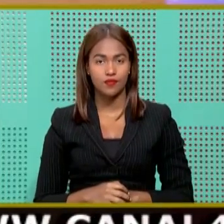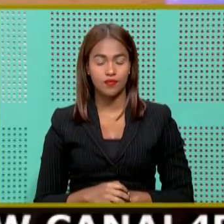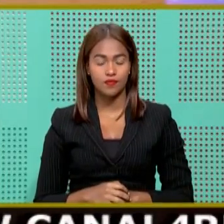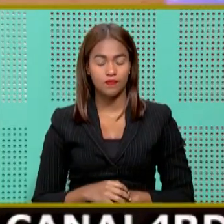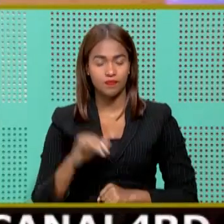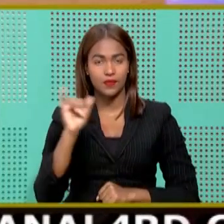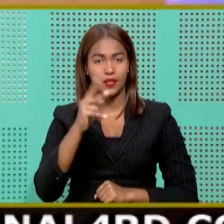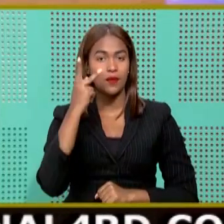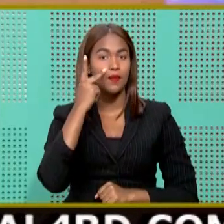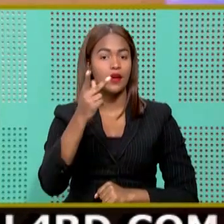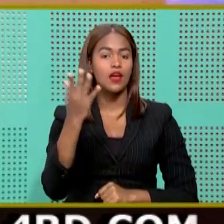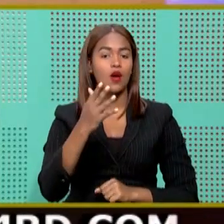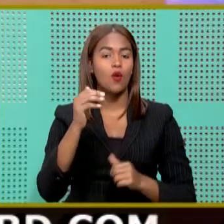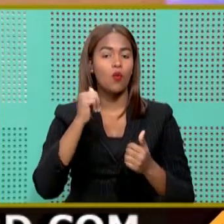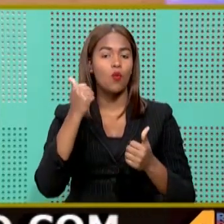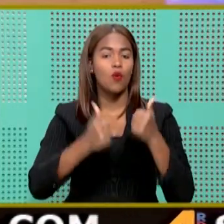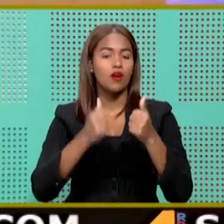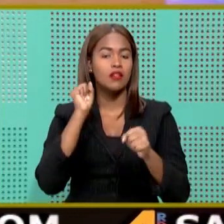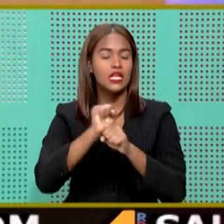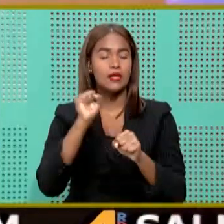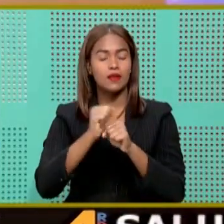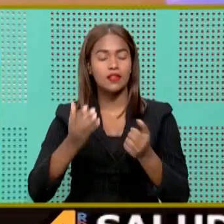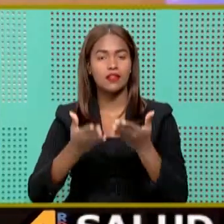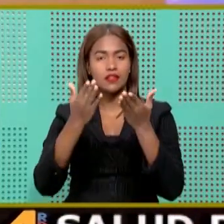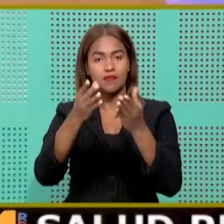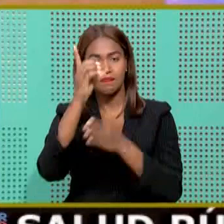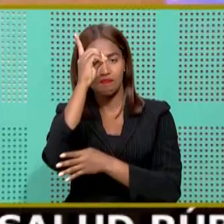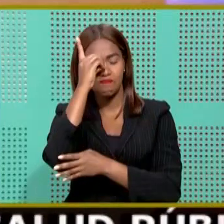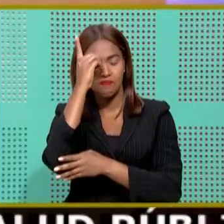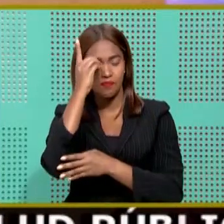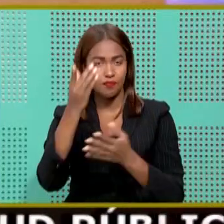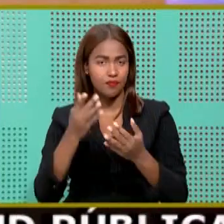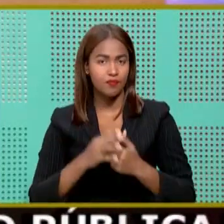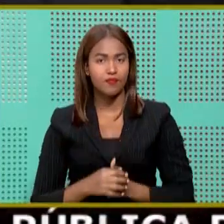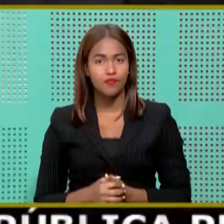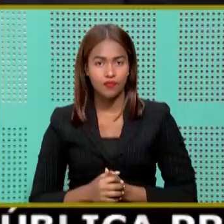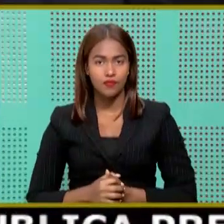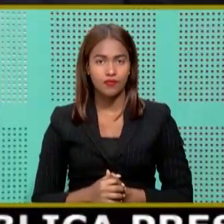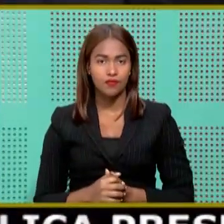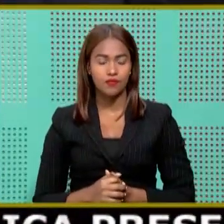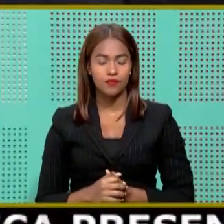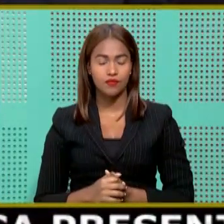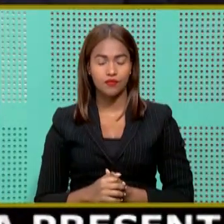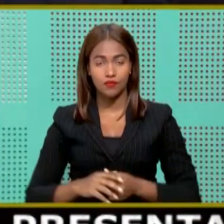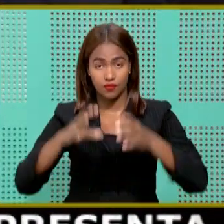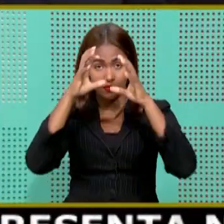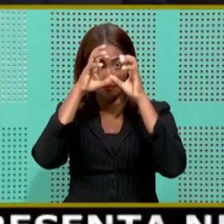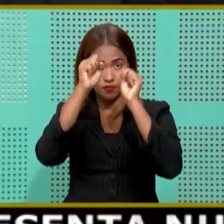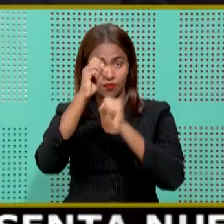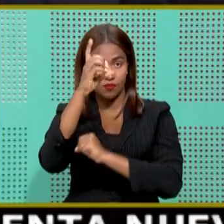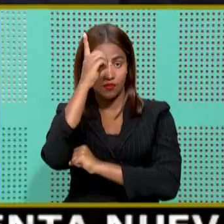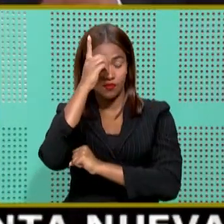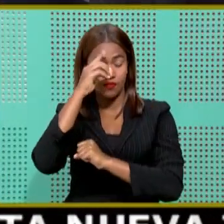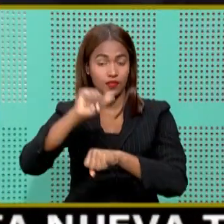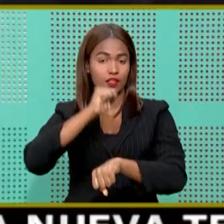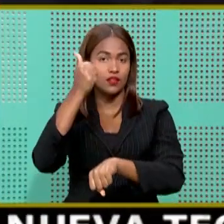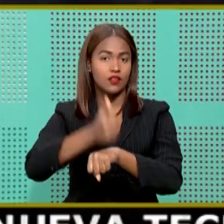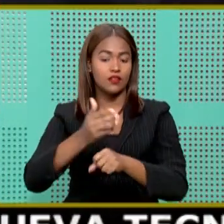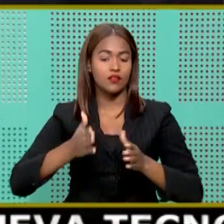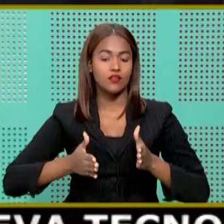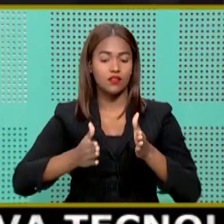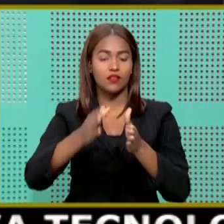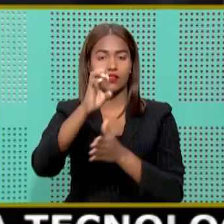A continuación, veamos cuáles obras entregó el presidente Danilo Medina. El presidente Danilo Medina inauguró la